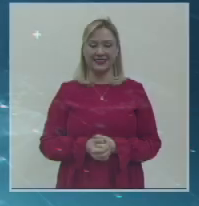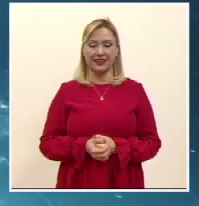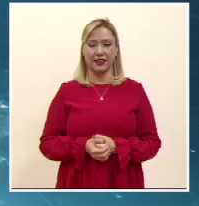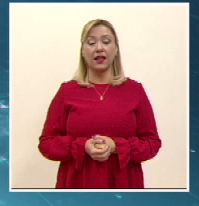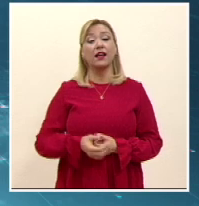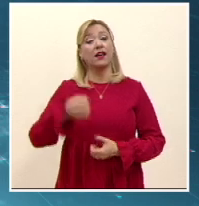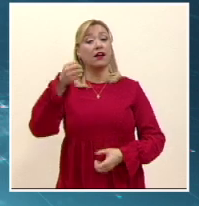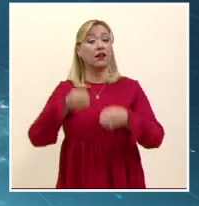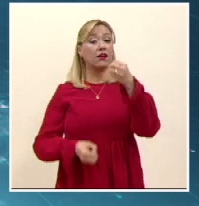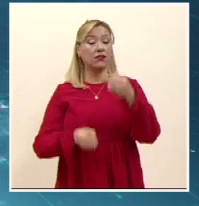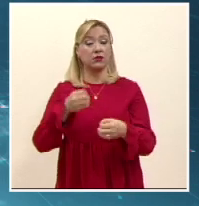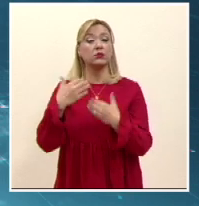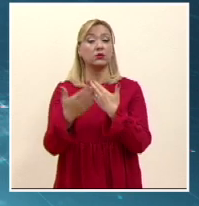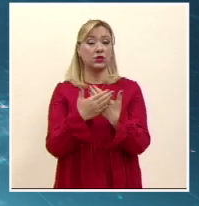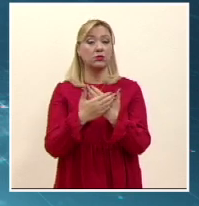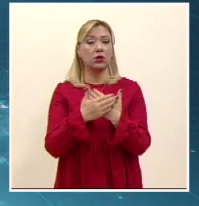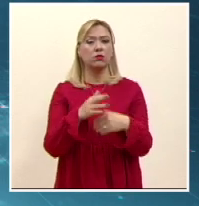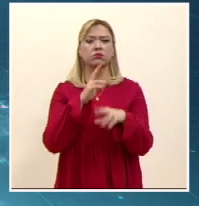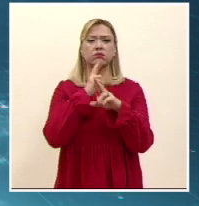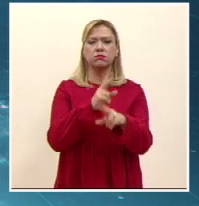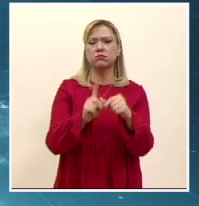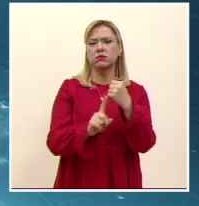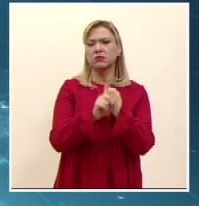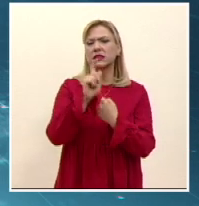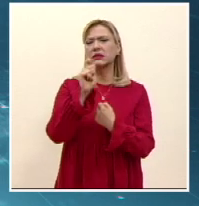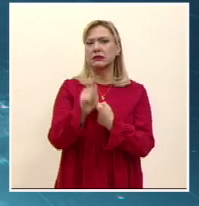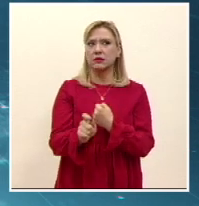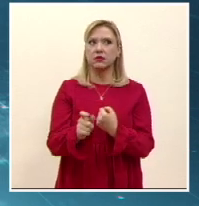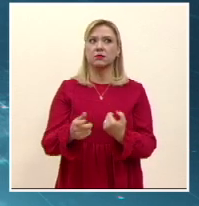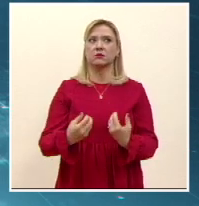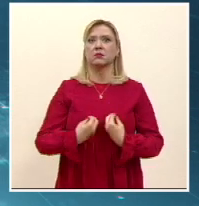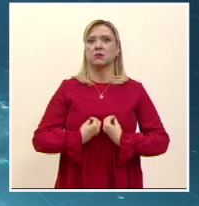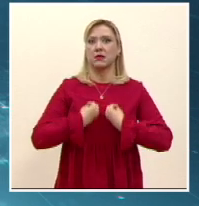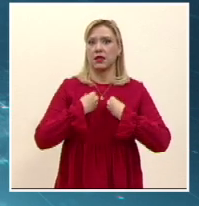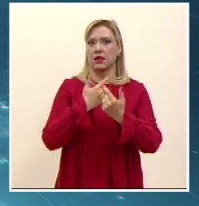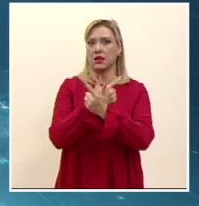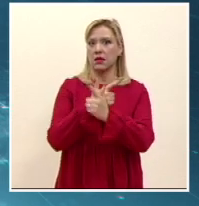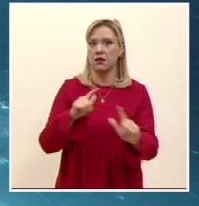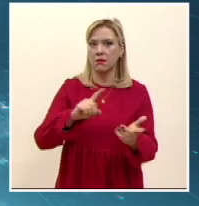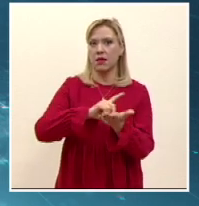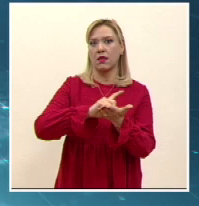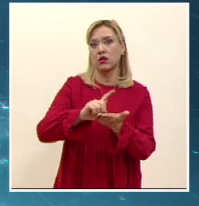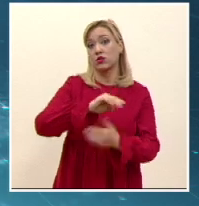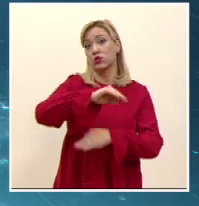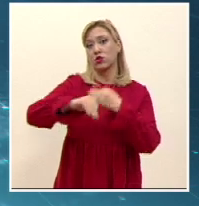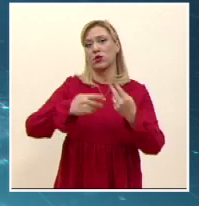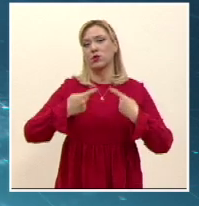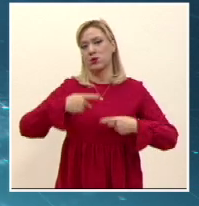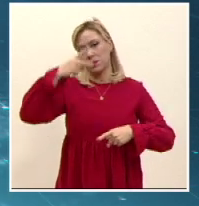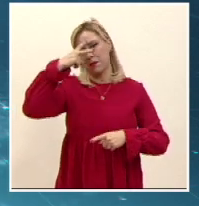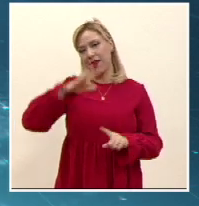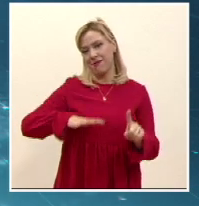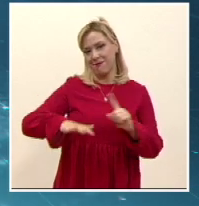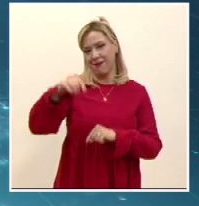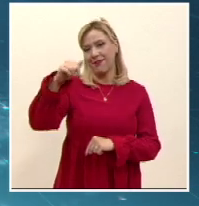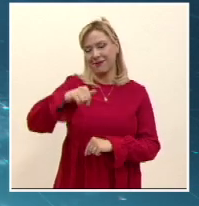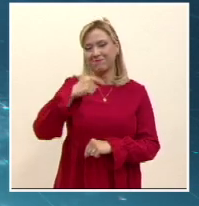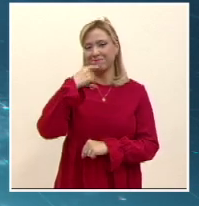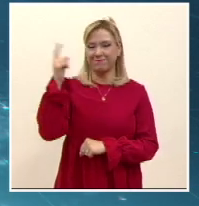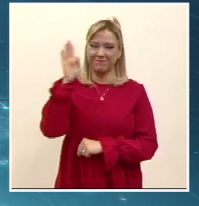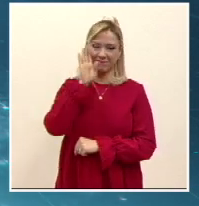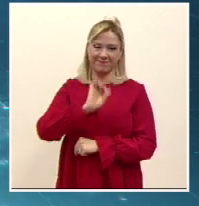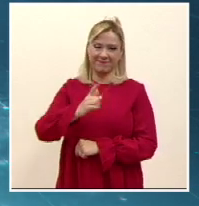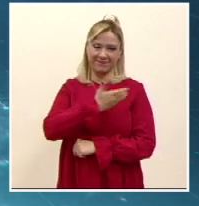La Corte resolverá asuntos relacionados con derechos y libertades de las y los mexicanos, afirmó la